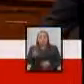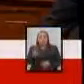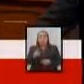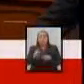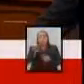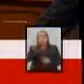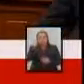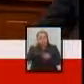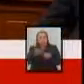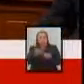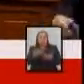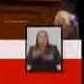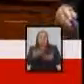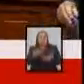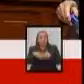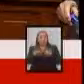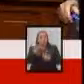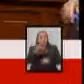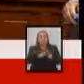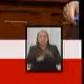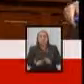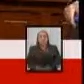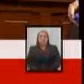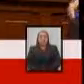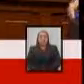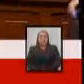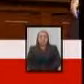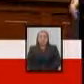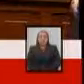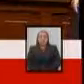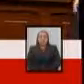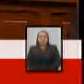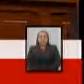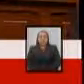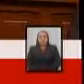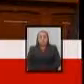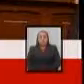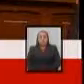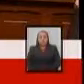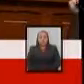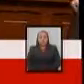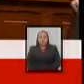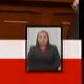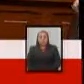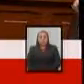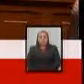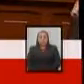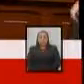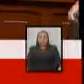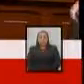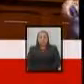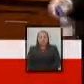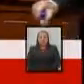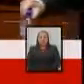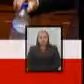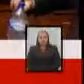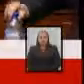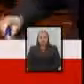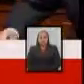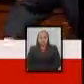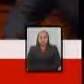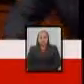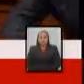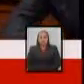de una reflexión, después de un análisis, después de presentar alternativas. Cuando ya no hay